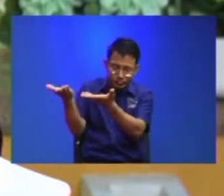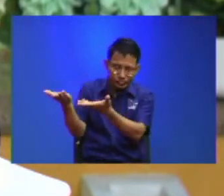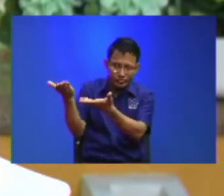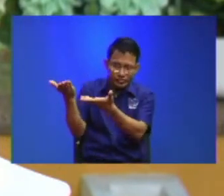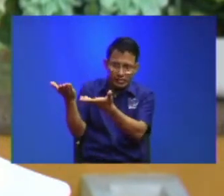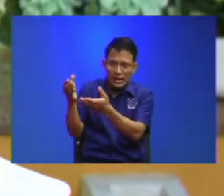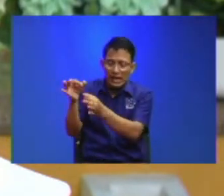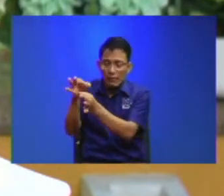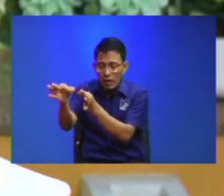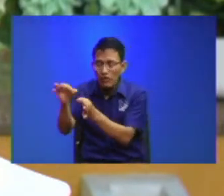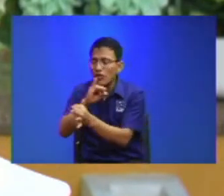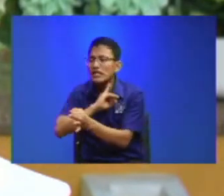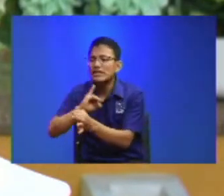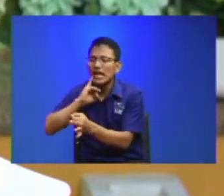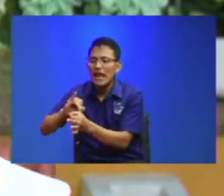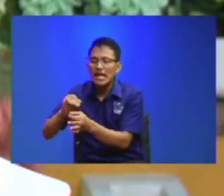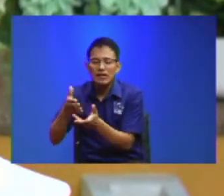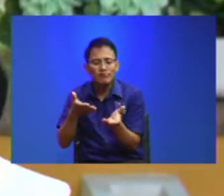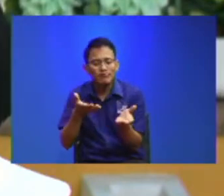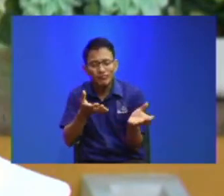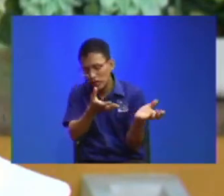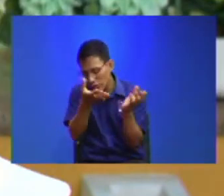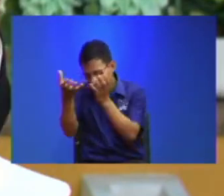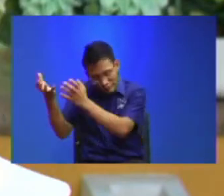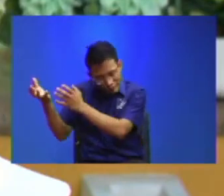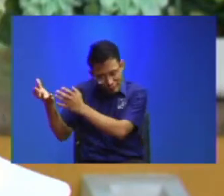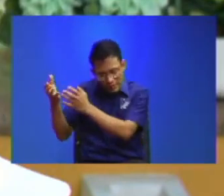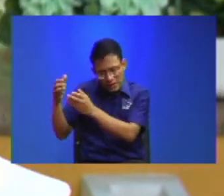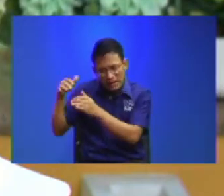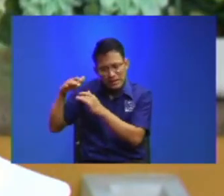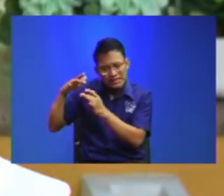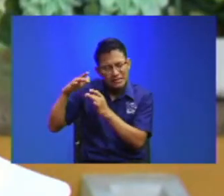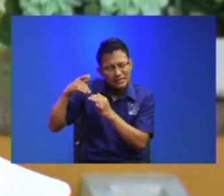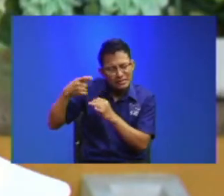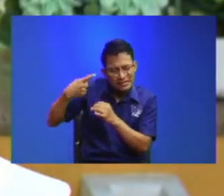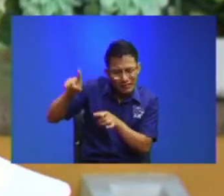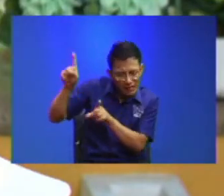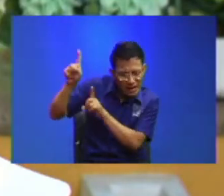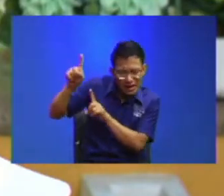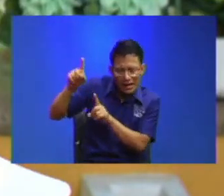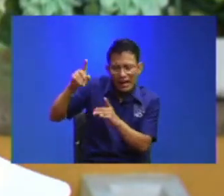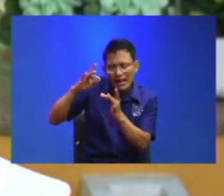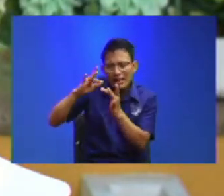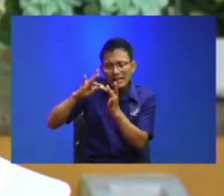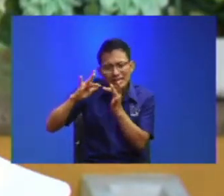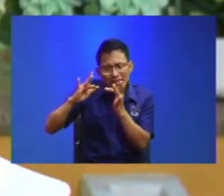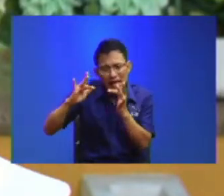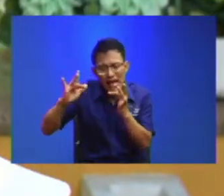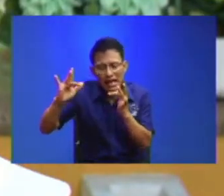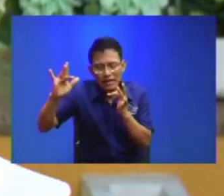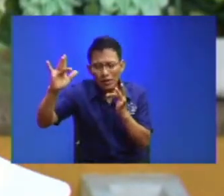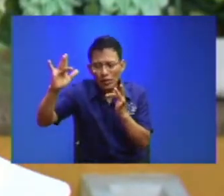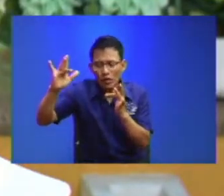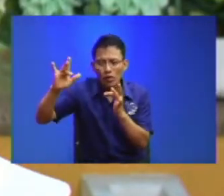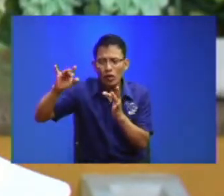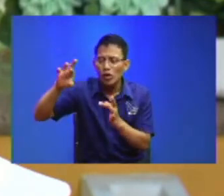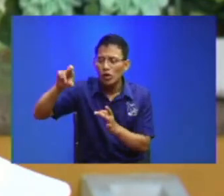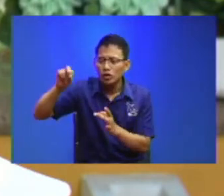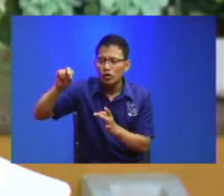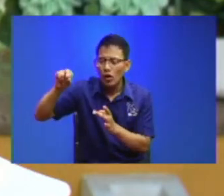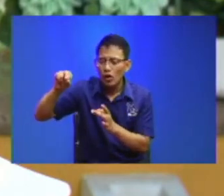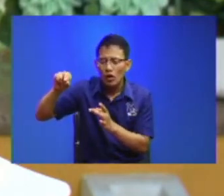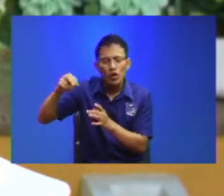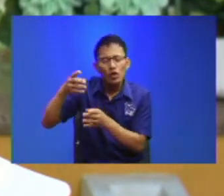y entonces en el desierto empezaron a mal utilizar el recurso que Dios les había dado. Lo primero que